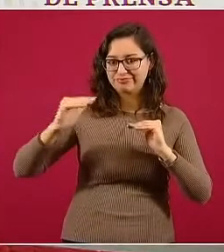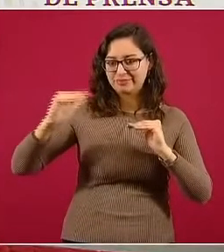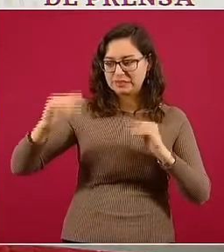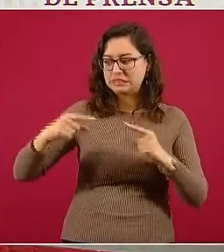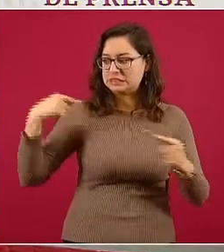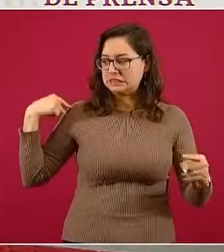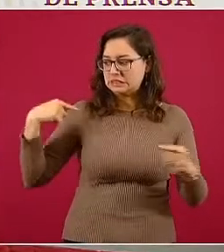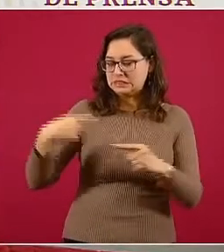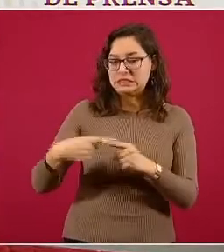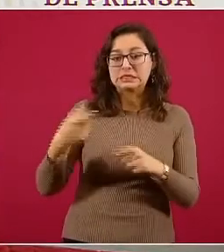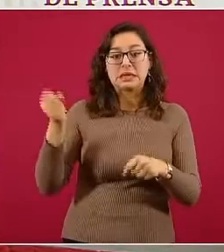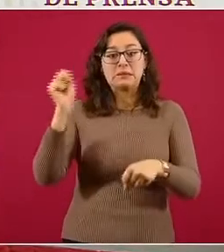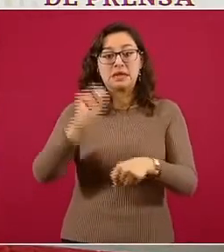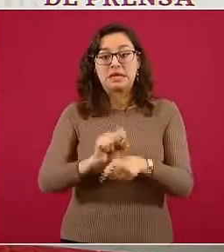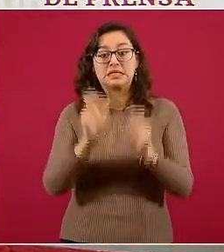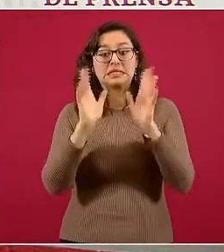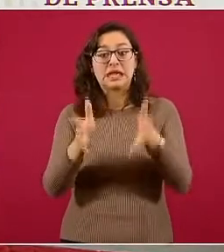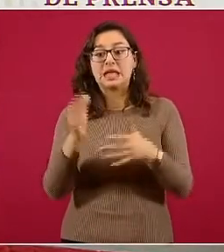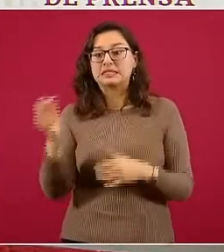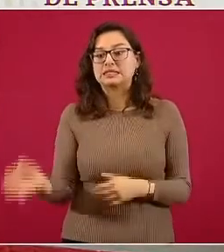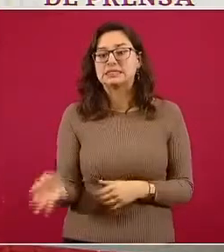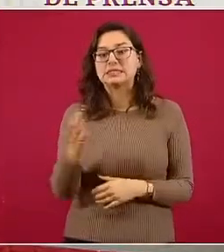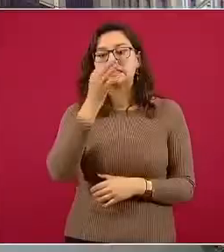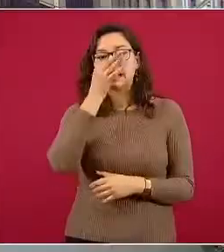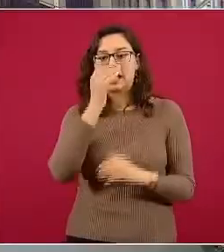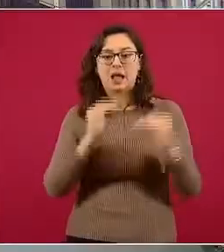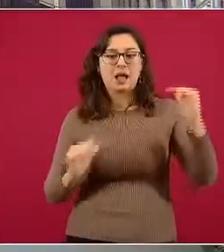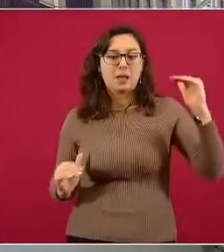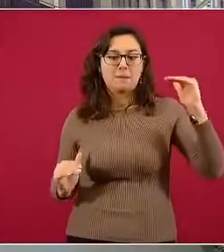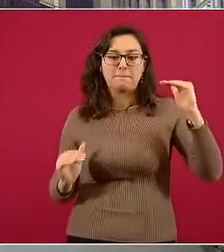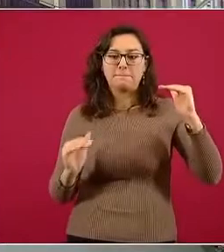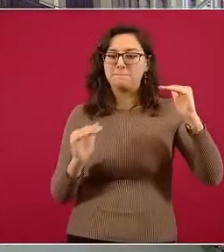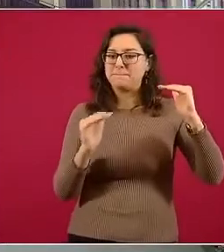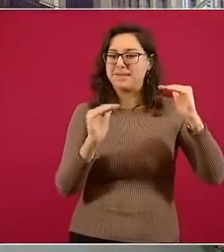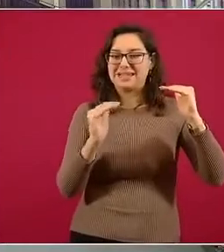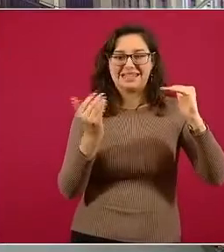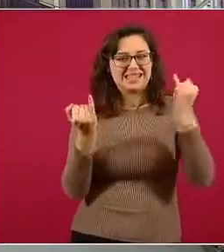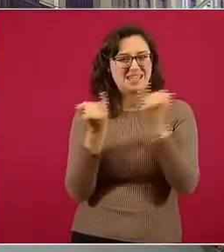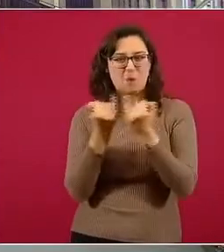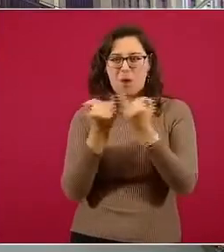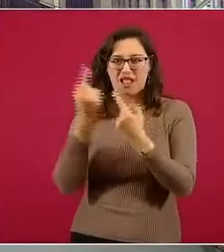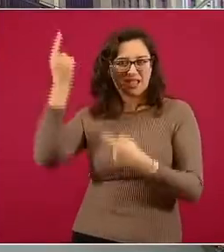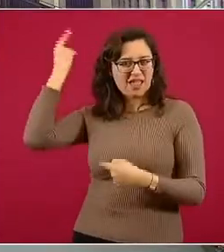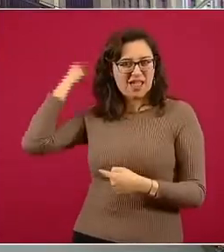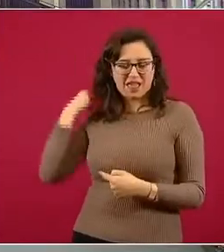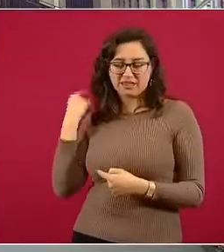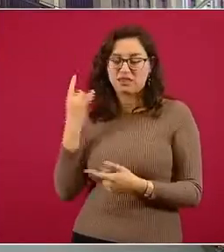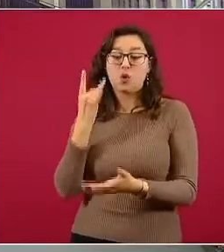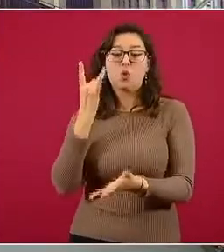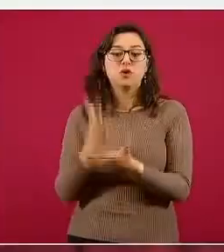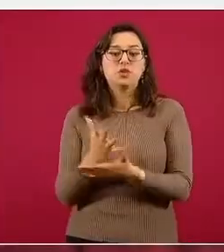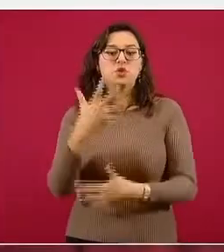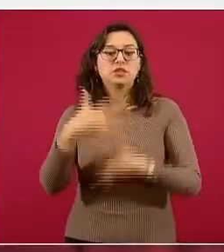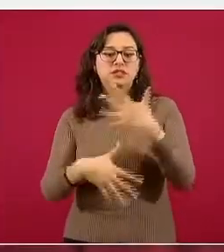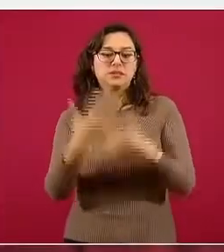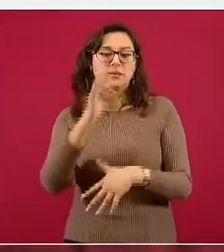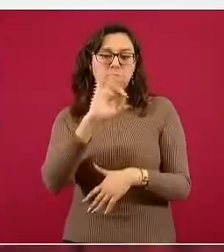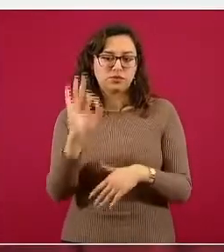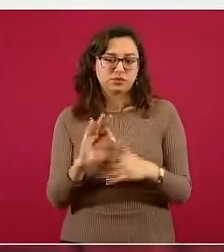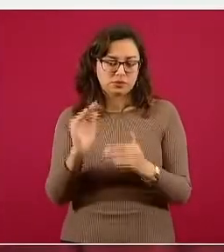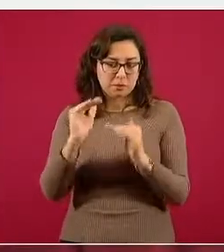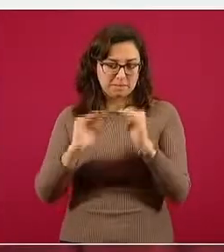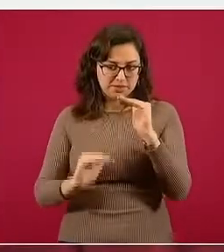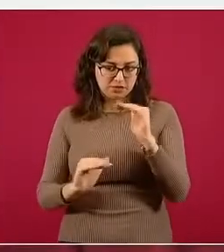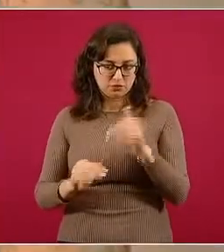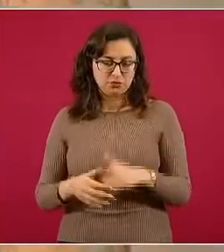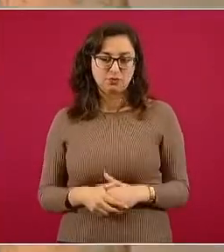estamos ya acercando mucho y solo tenemos una reducción de alrededor de 15% frente a la situación típica. La